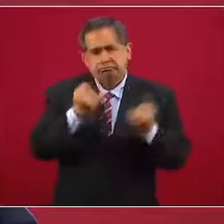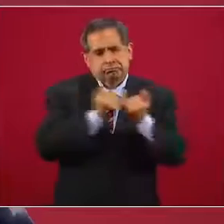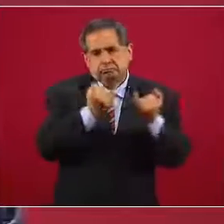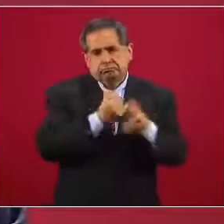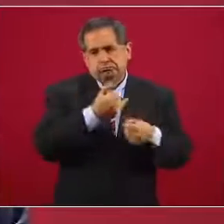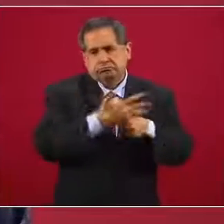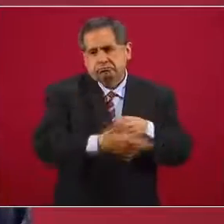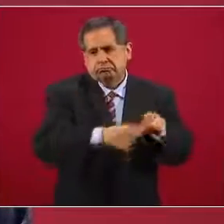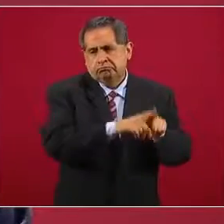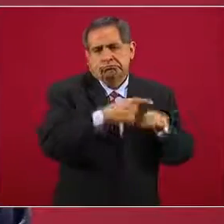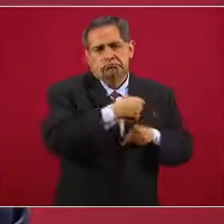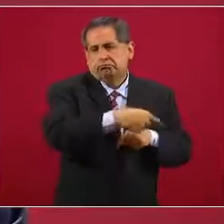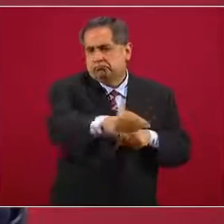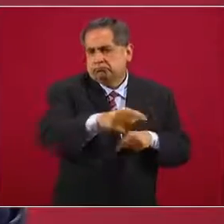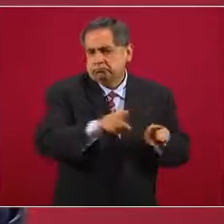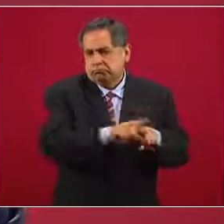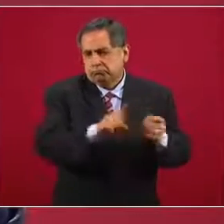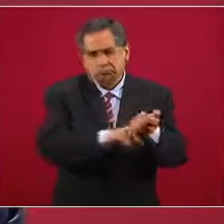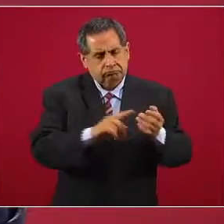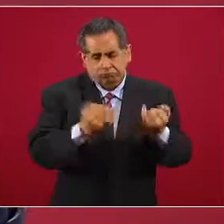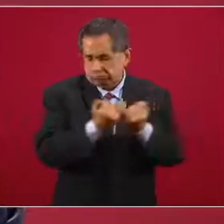aplicarse a todos,